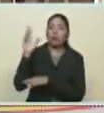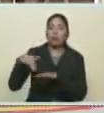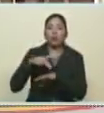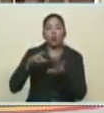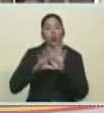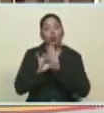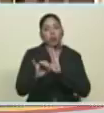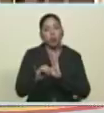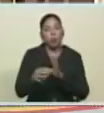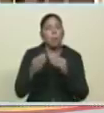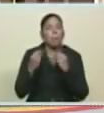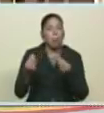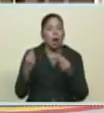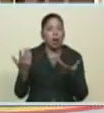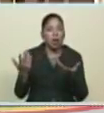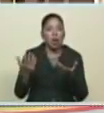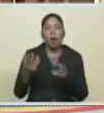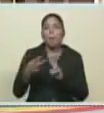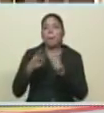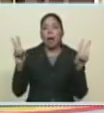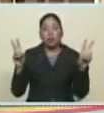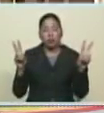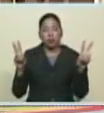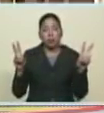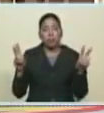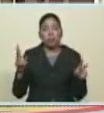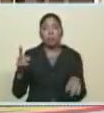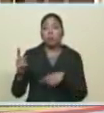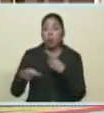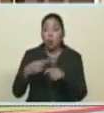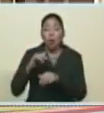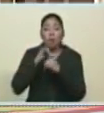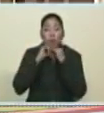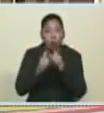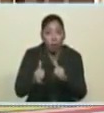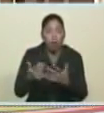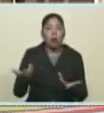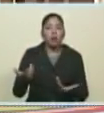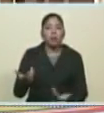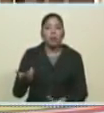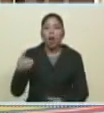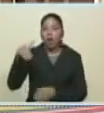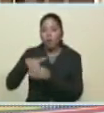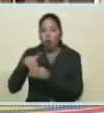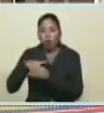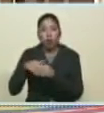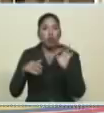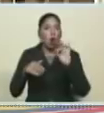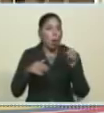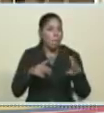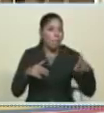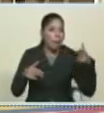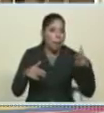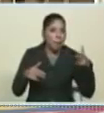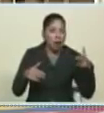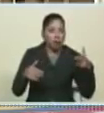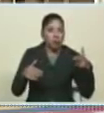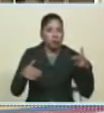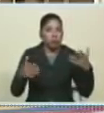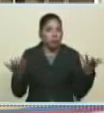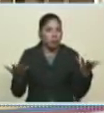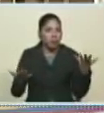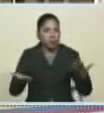paz. Y luego le dije al pueblo, hay que elegir votos o balas,